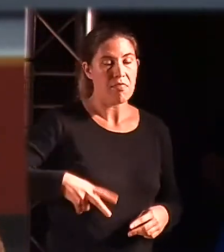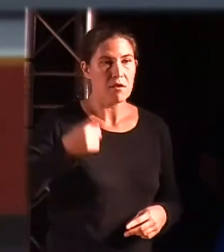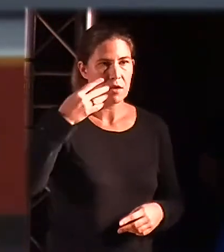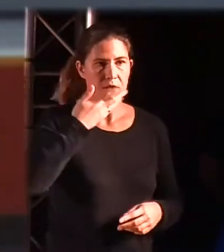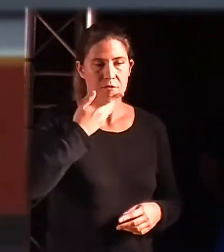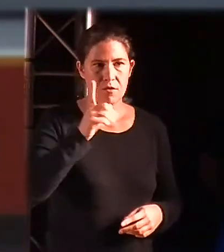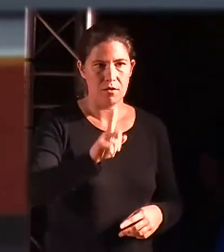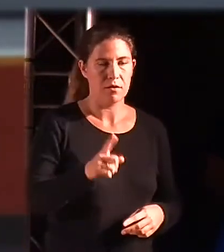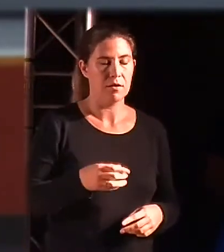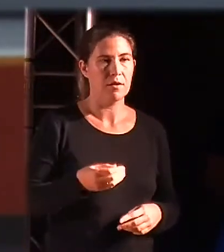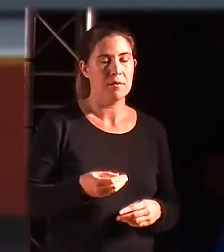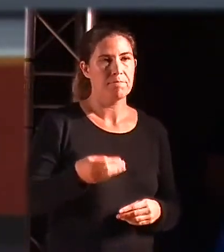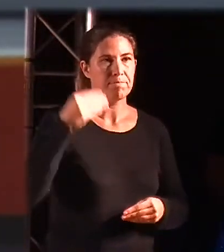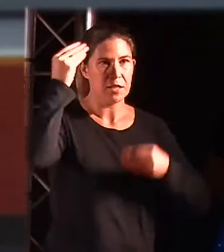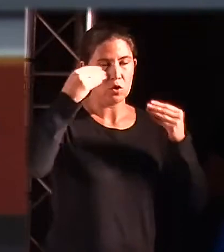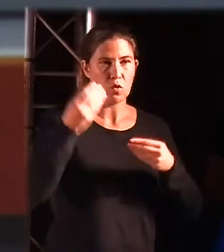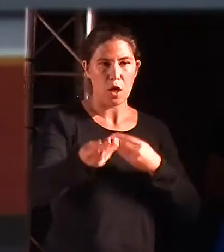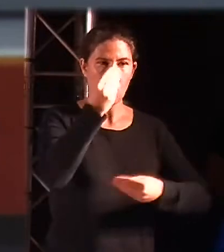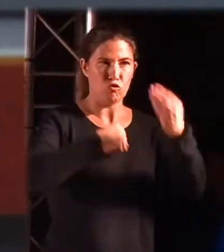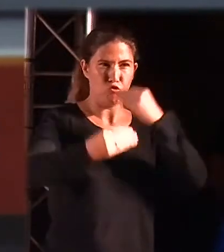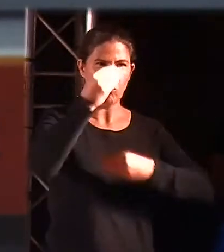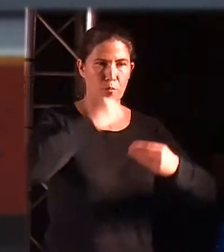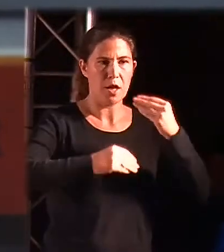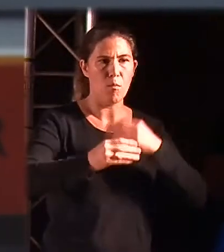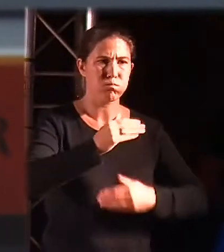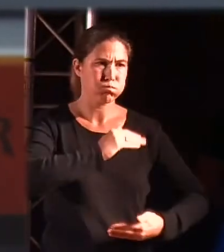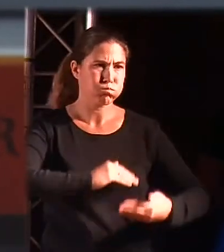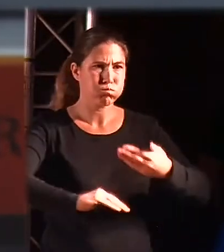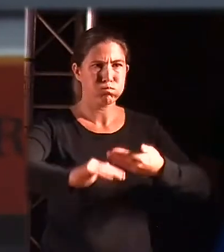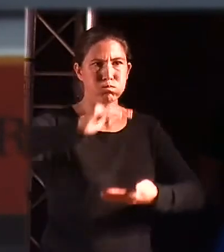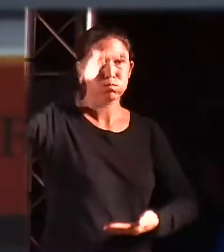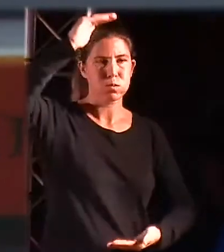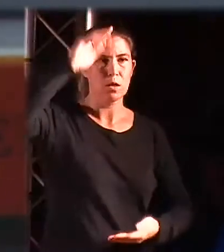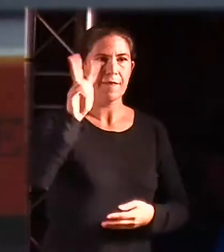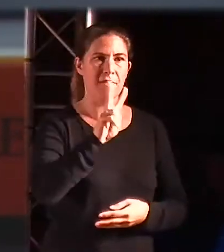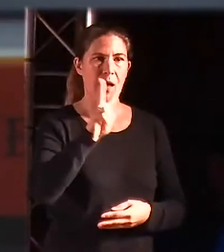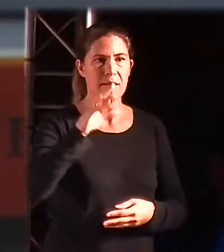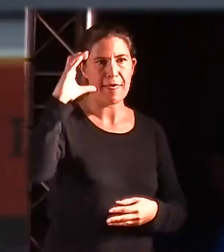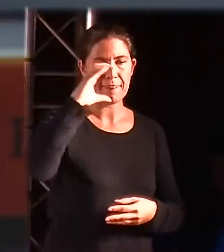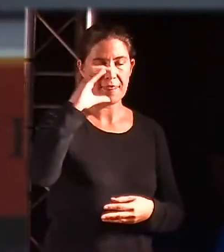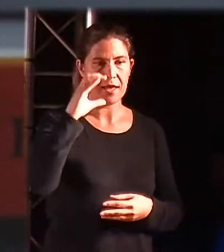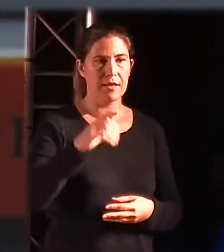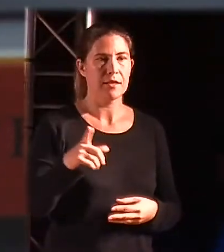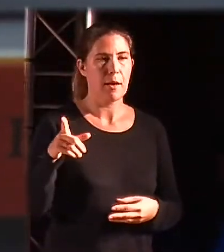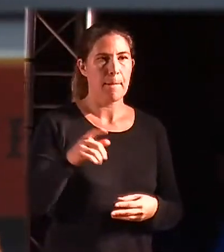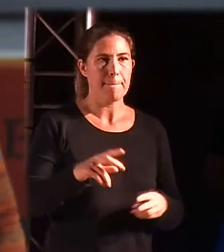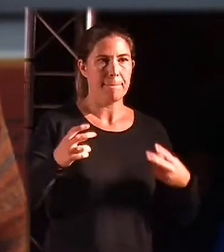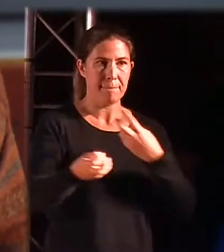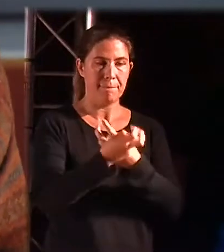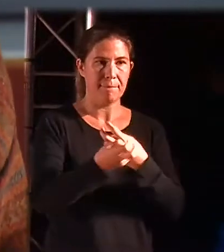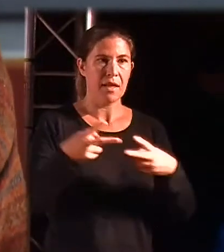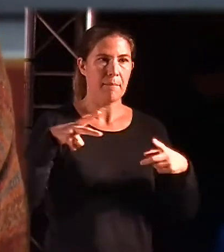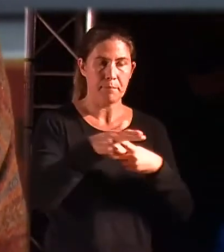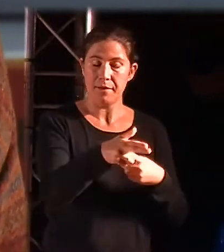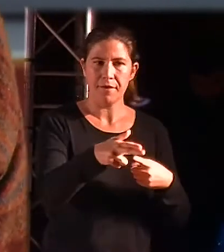decidió que consumir cantidades industriales de vitamina C, ácido ascórbico, previene o mejora